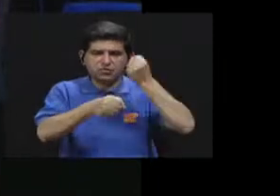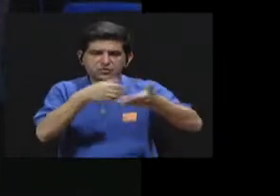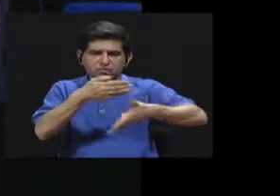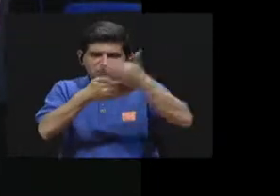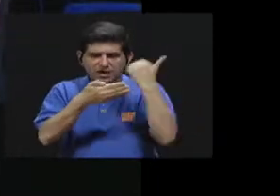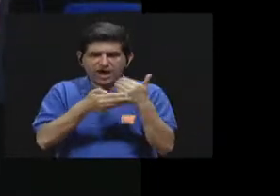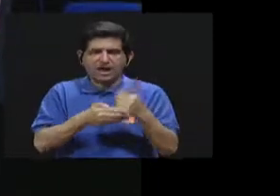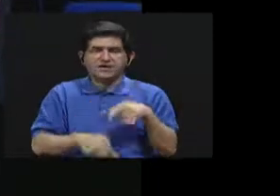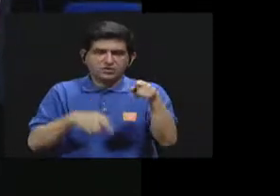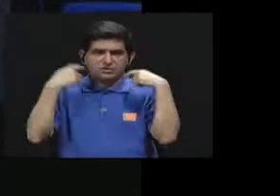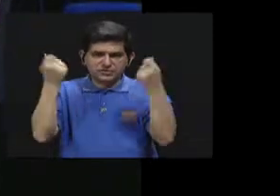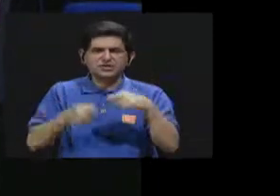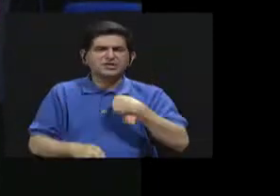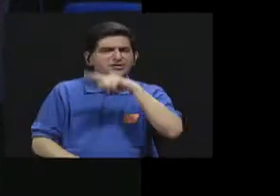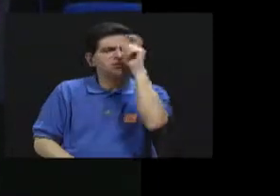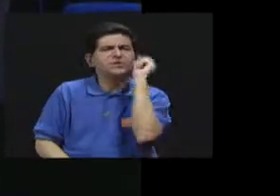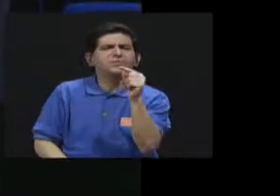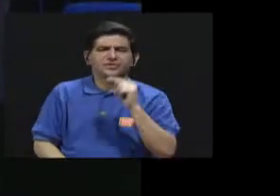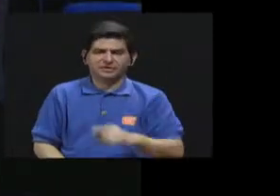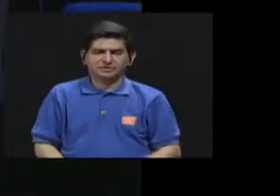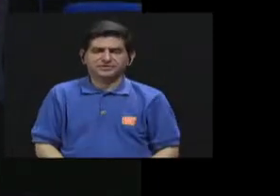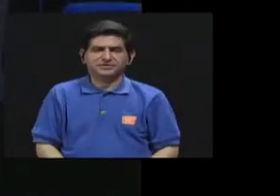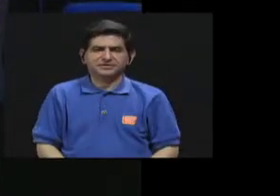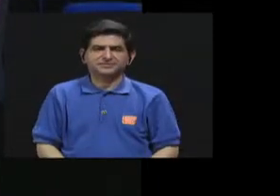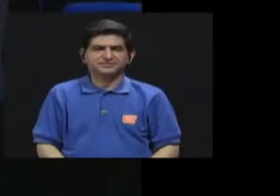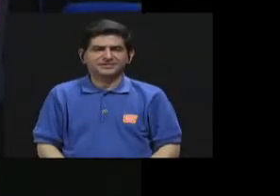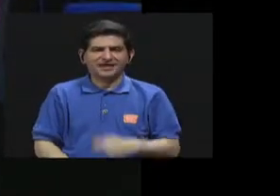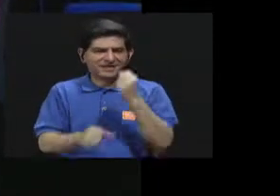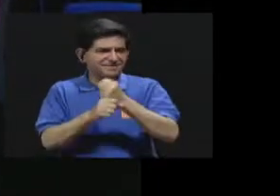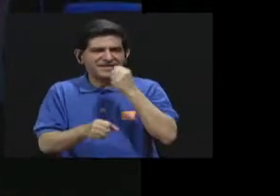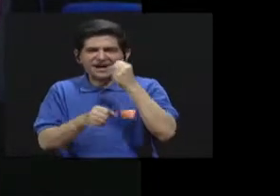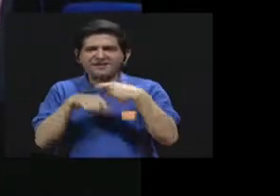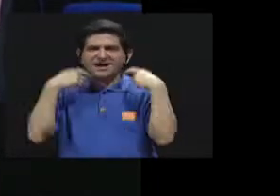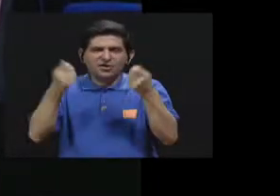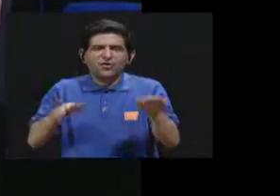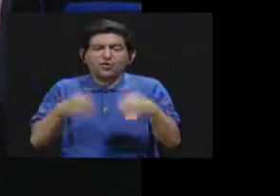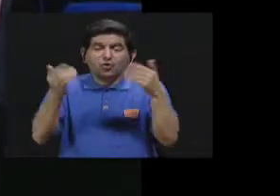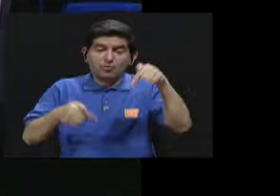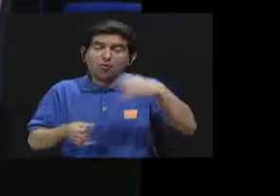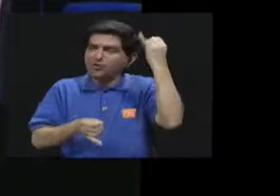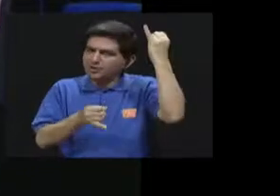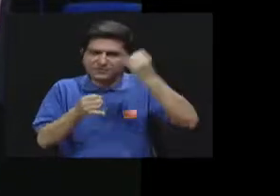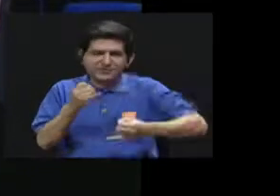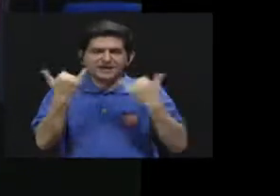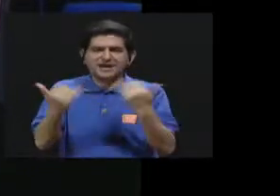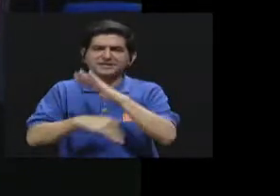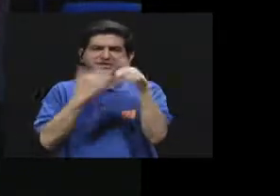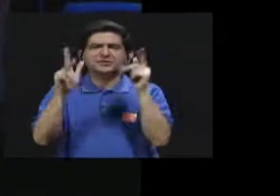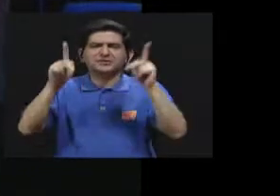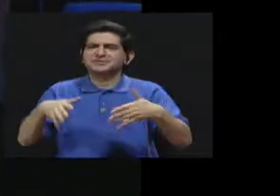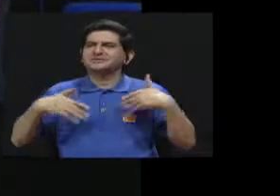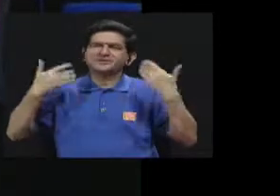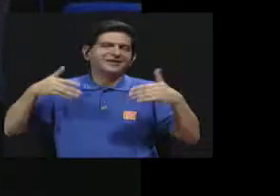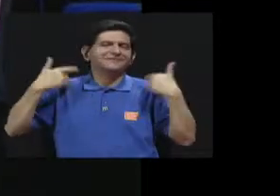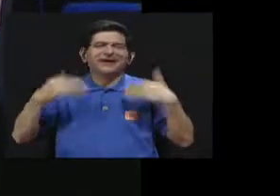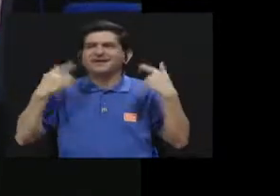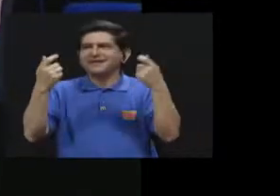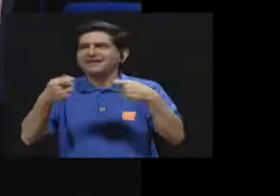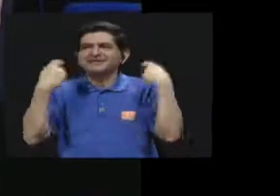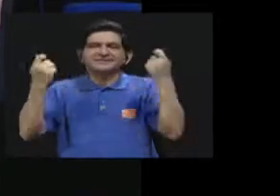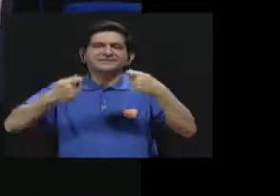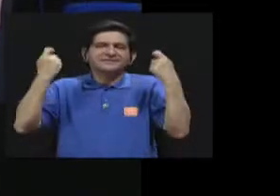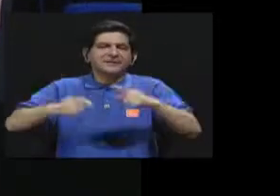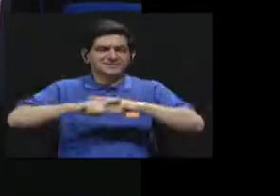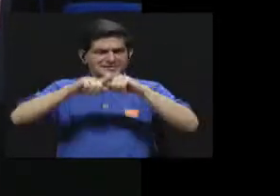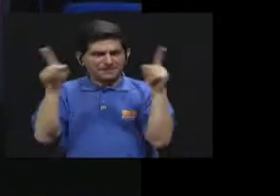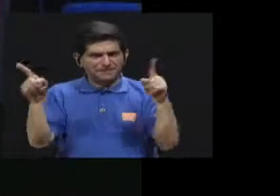festival, lo que se proyectó durante el festival, sino que además fue parte del equipo productor del año pasado del festival, y precisamente eso quería consultarte, Adriana. ¿Cómo es